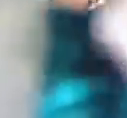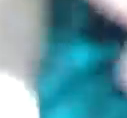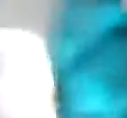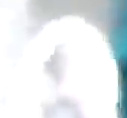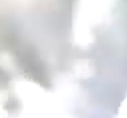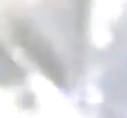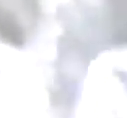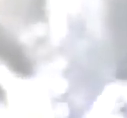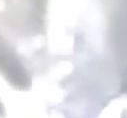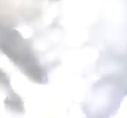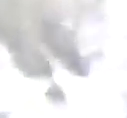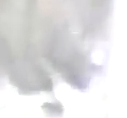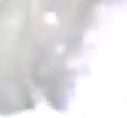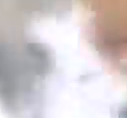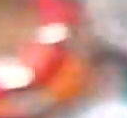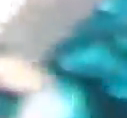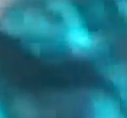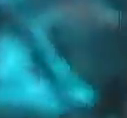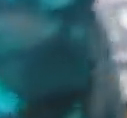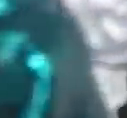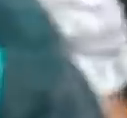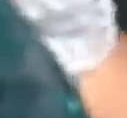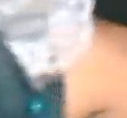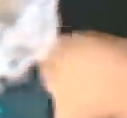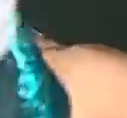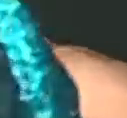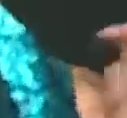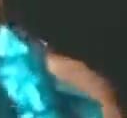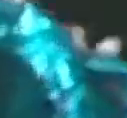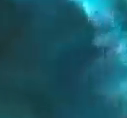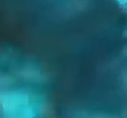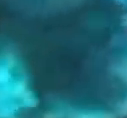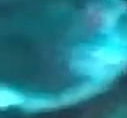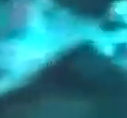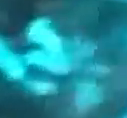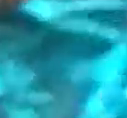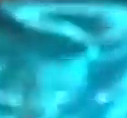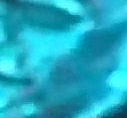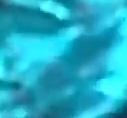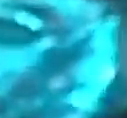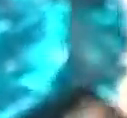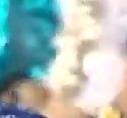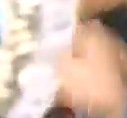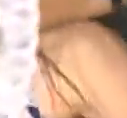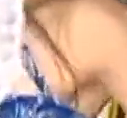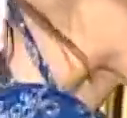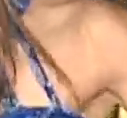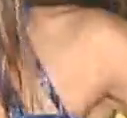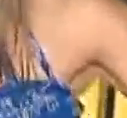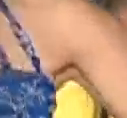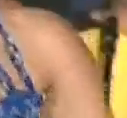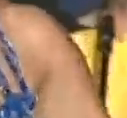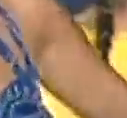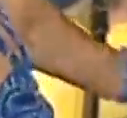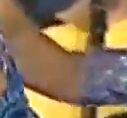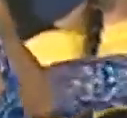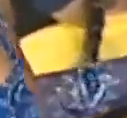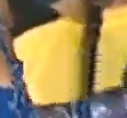y mujer. Ven a mi Guayana y verás lo que ya yo sé. Es que yo en mi